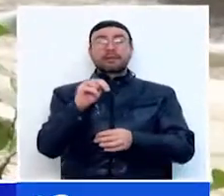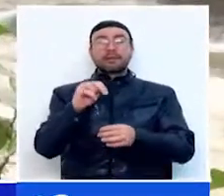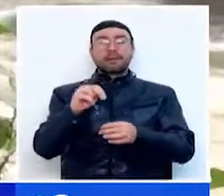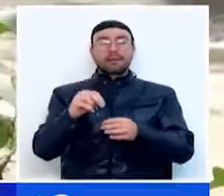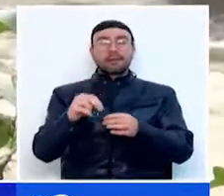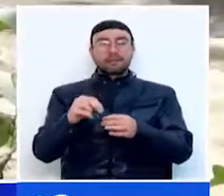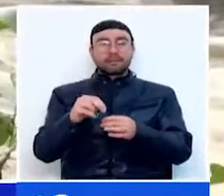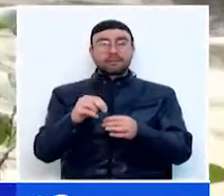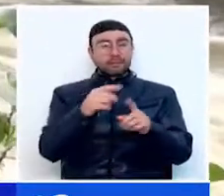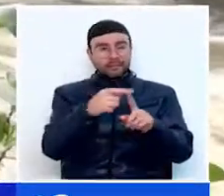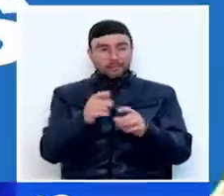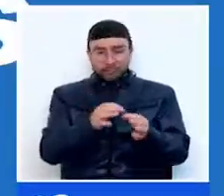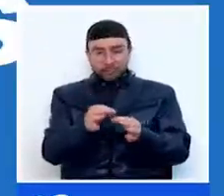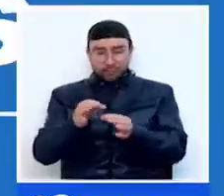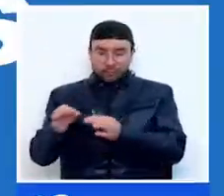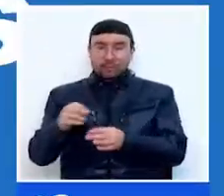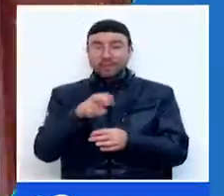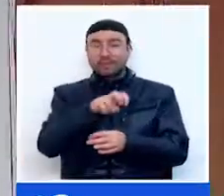alerta naranja.